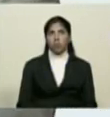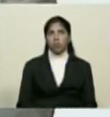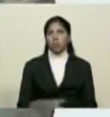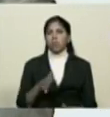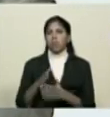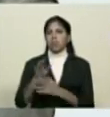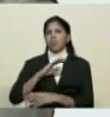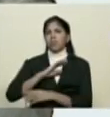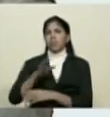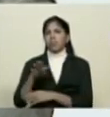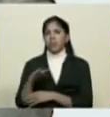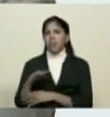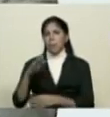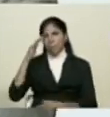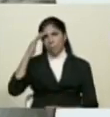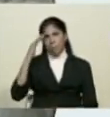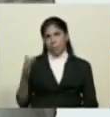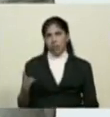para